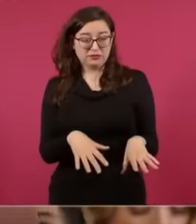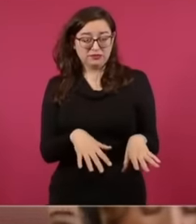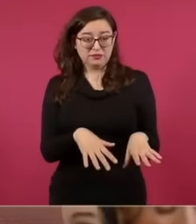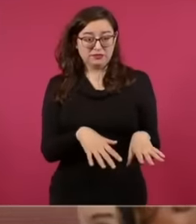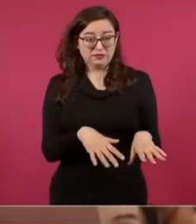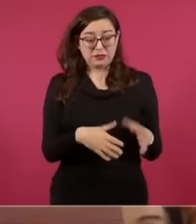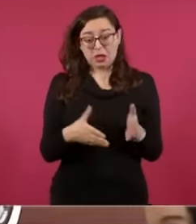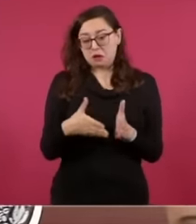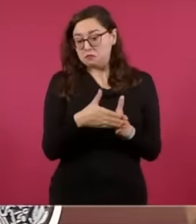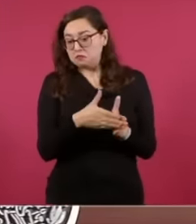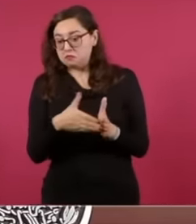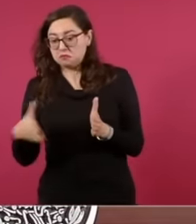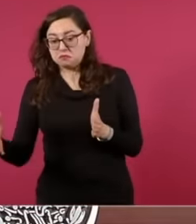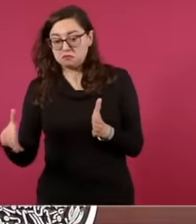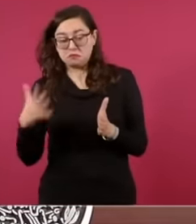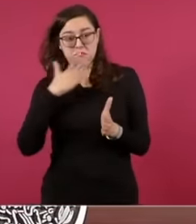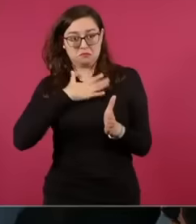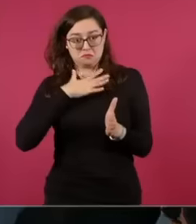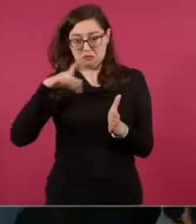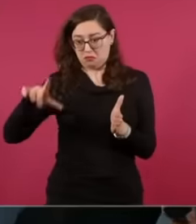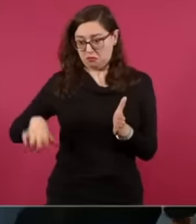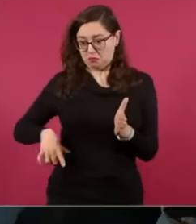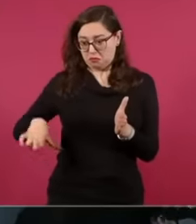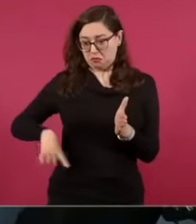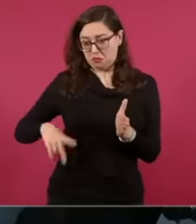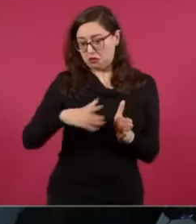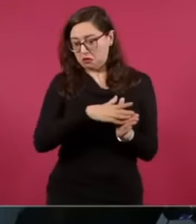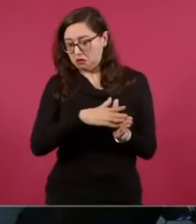Y en el nuestro